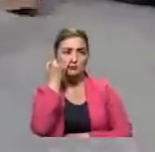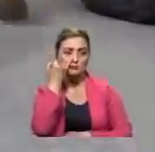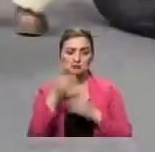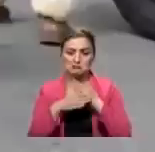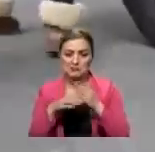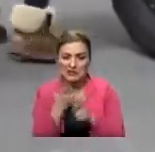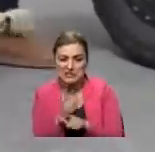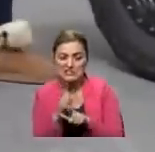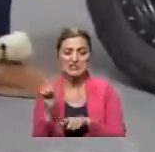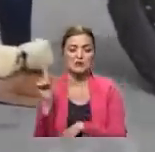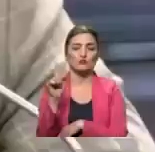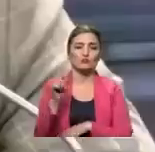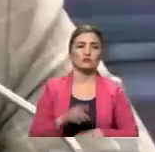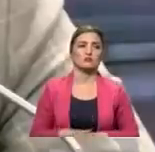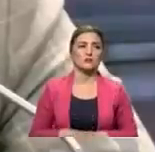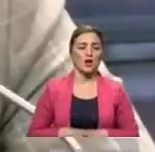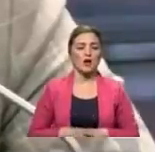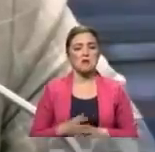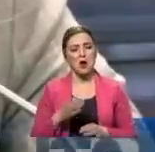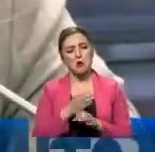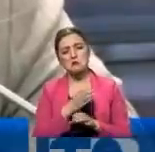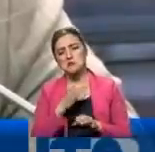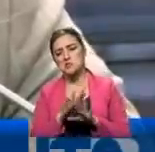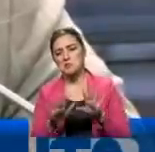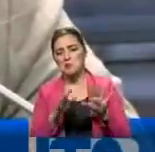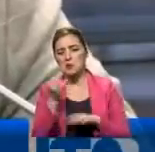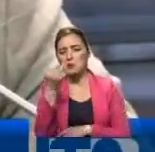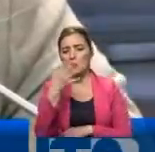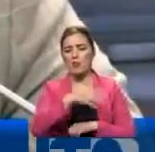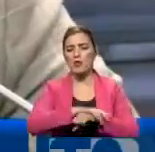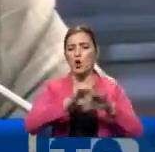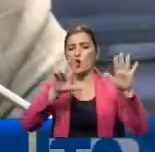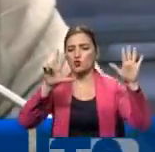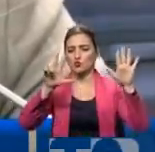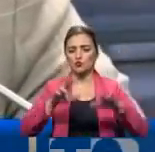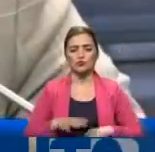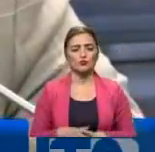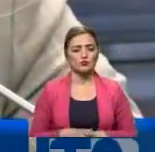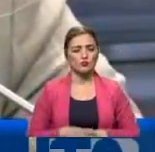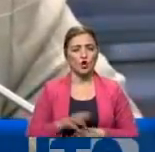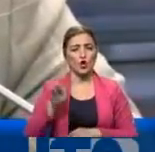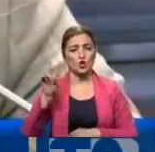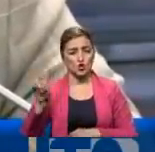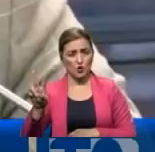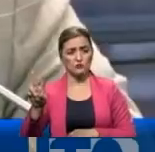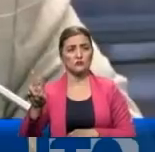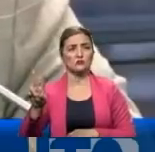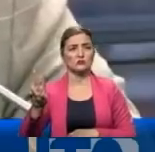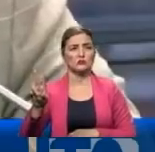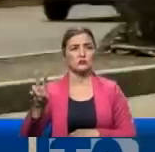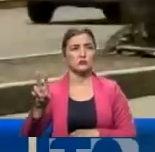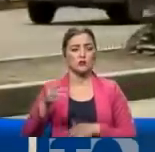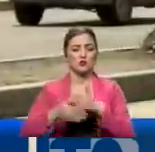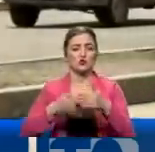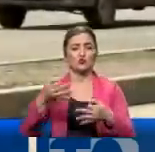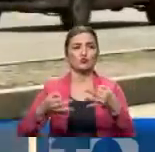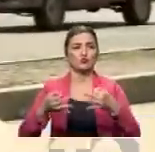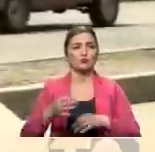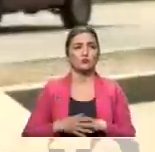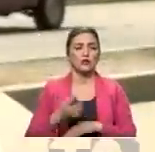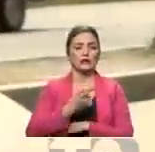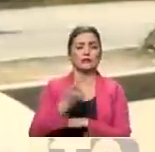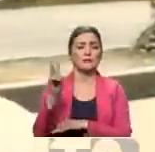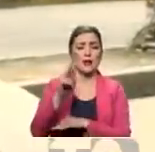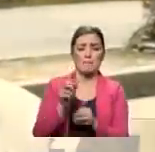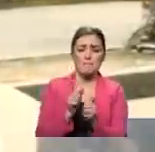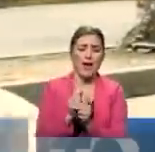tregua. Nosotros contabilizamos 8 detenidos hasta el momento, 2 de ellos incluso ya han tenido sus audiencias. Desde el día viernes no